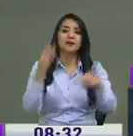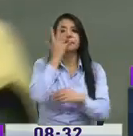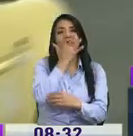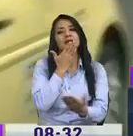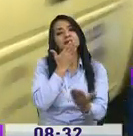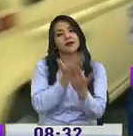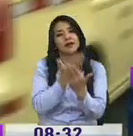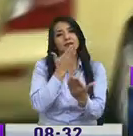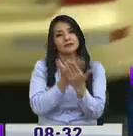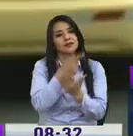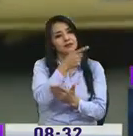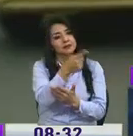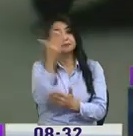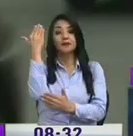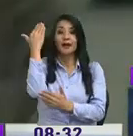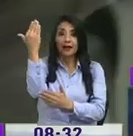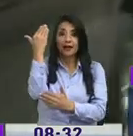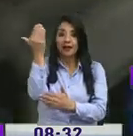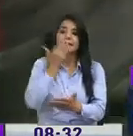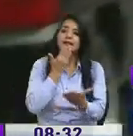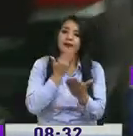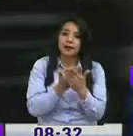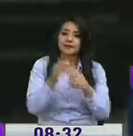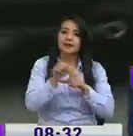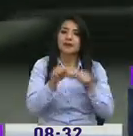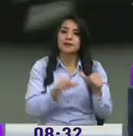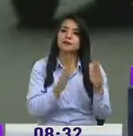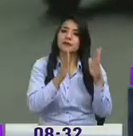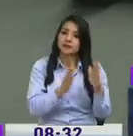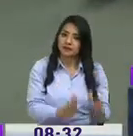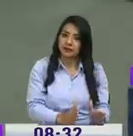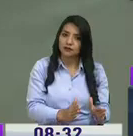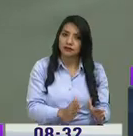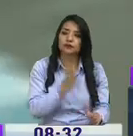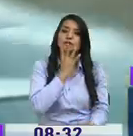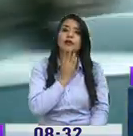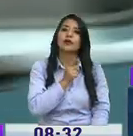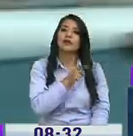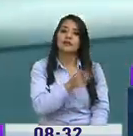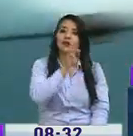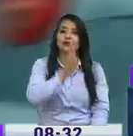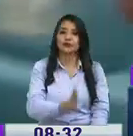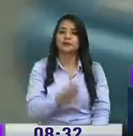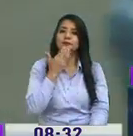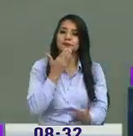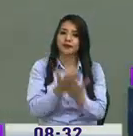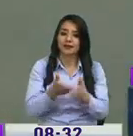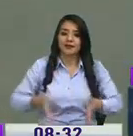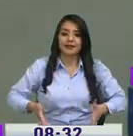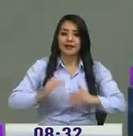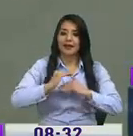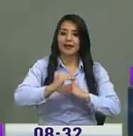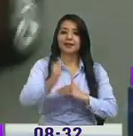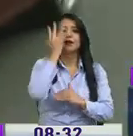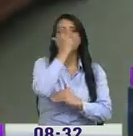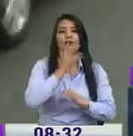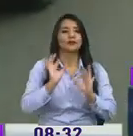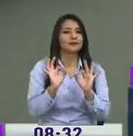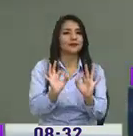le agradecemos al señor alcalde, a la administración de la zona sur, todos estamos agradecidos porque la calle ya está muy bonita,